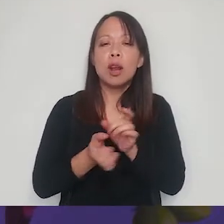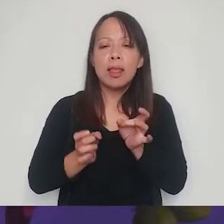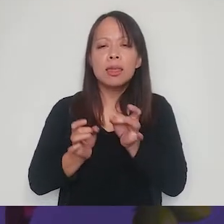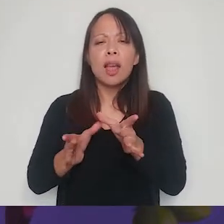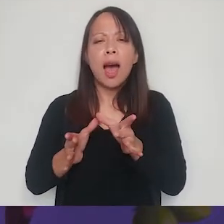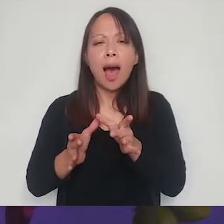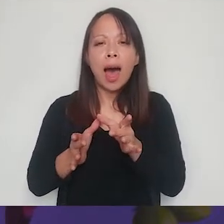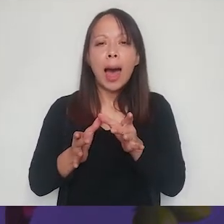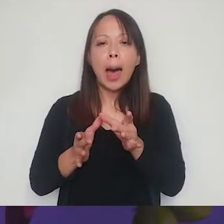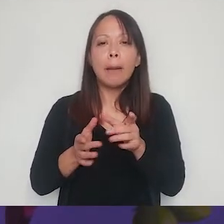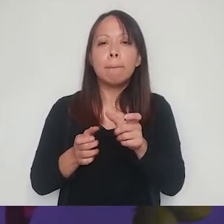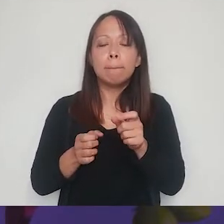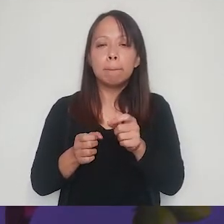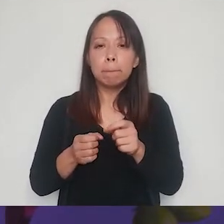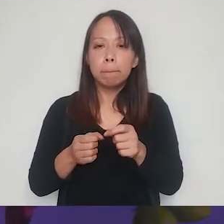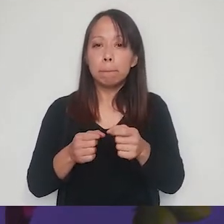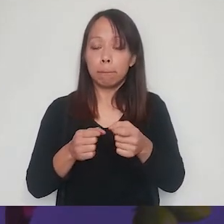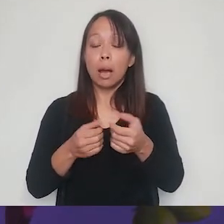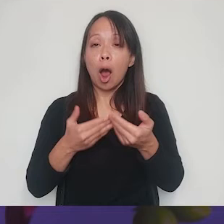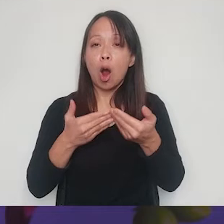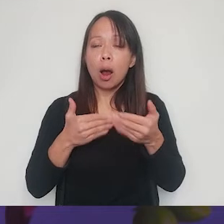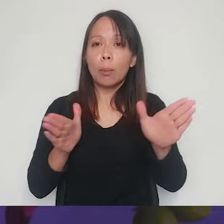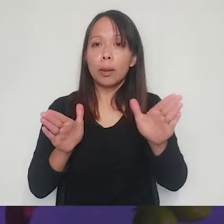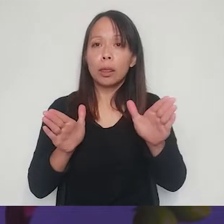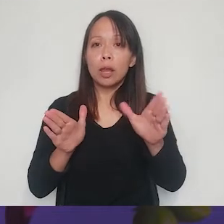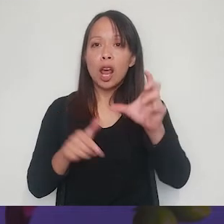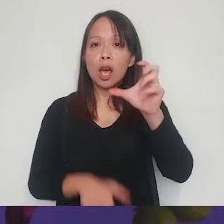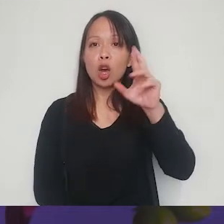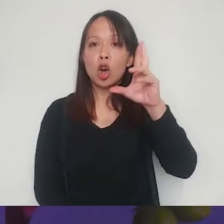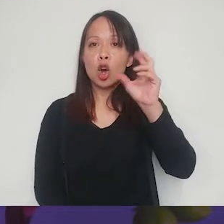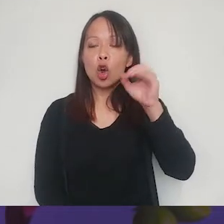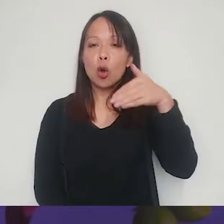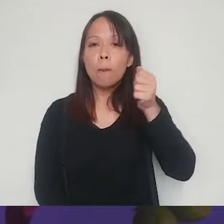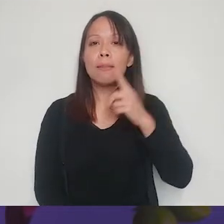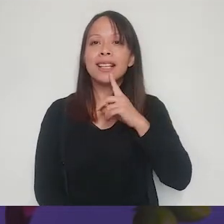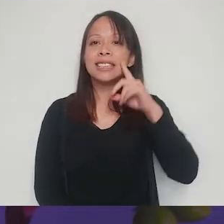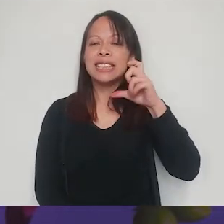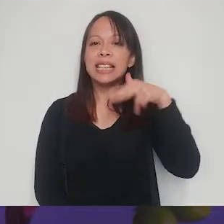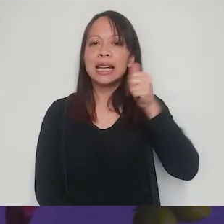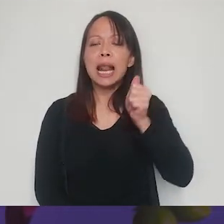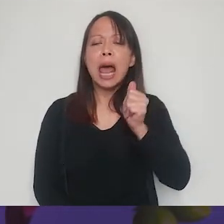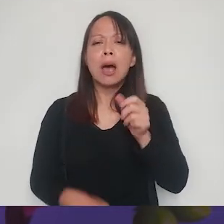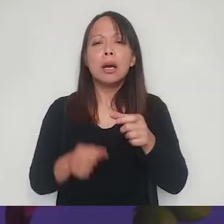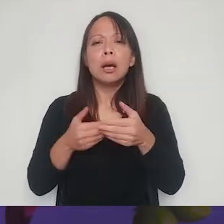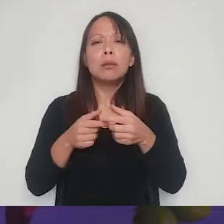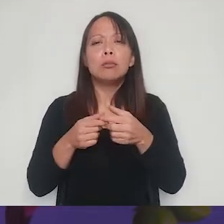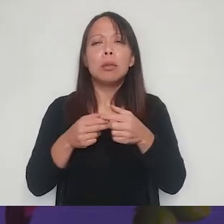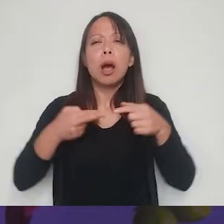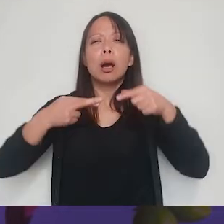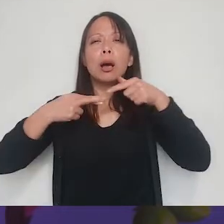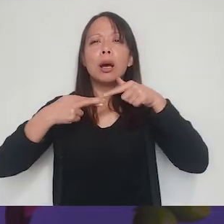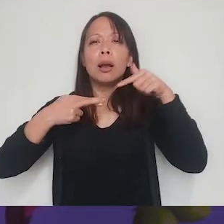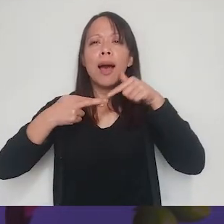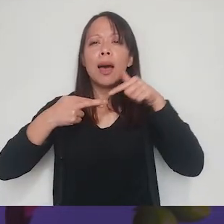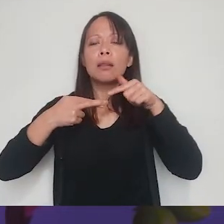que produce una mayor acetilación de las histonas, apertura de cromatina, favorece el tratamiento conjunto de las células,